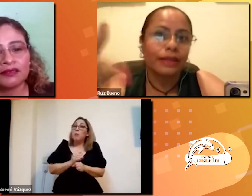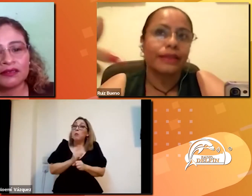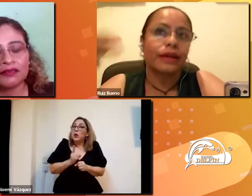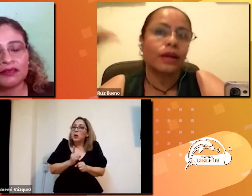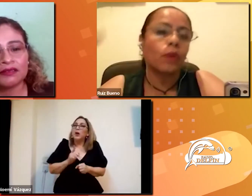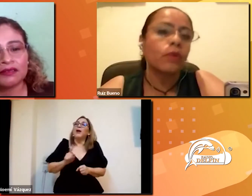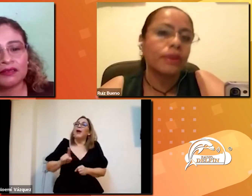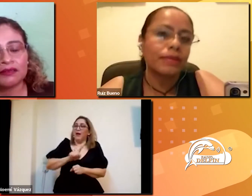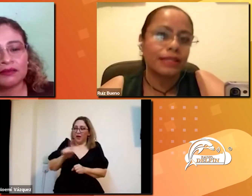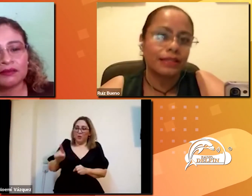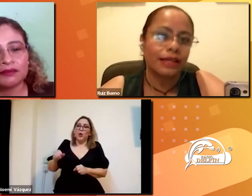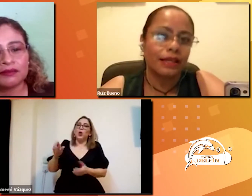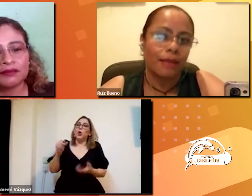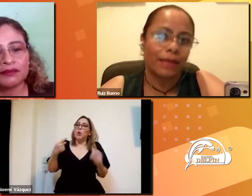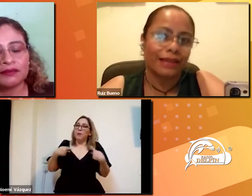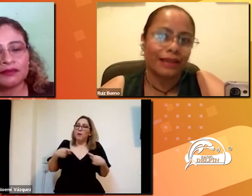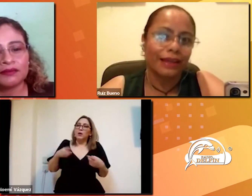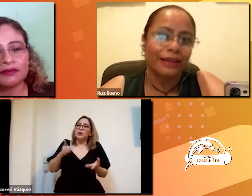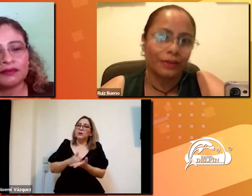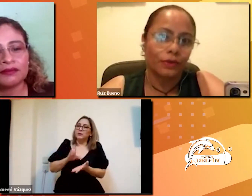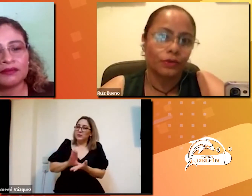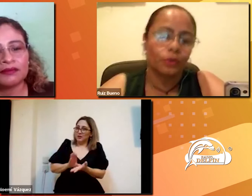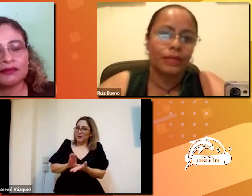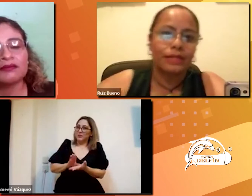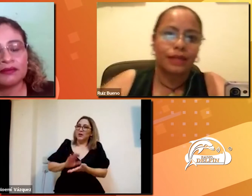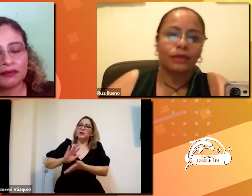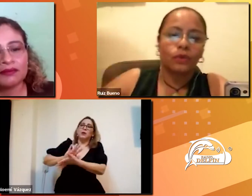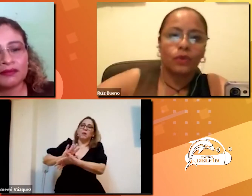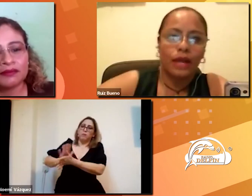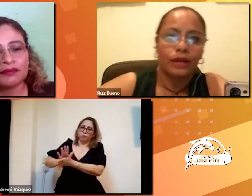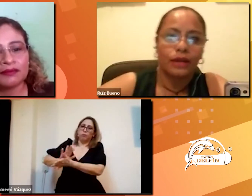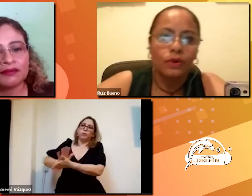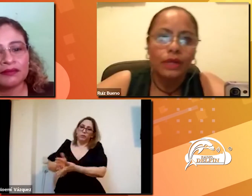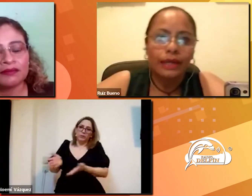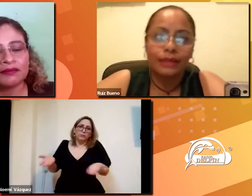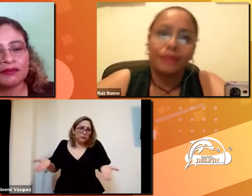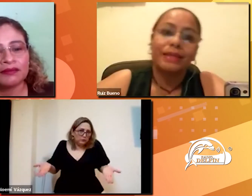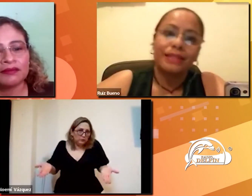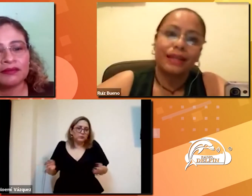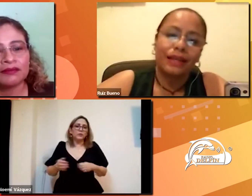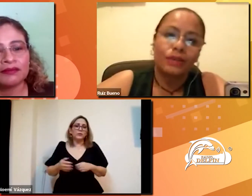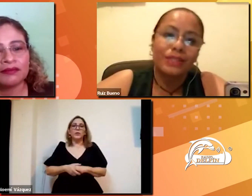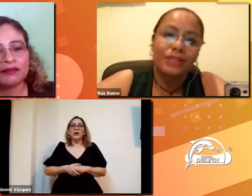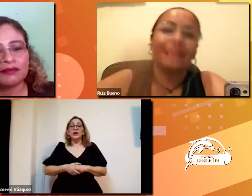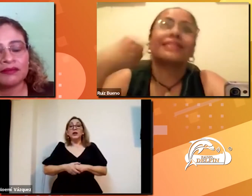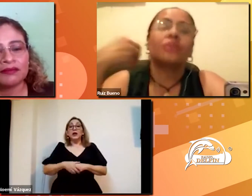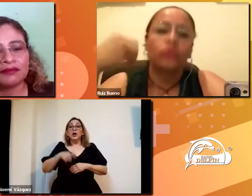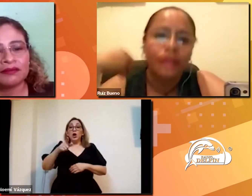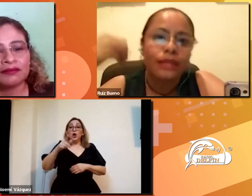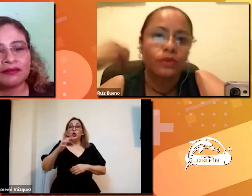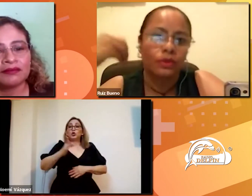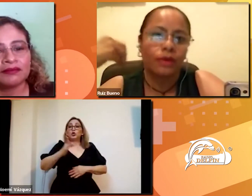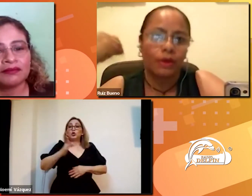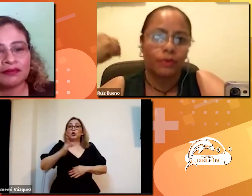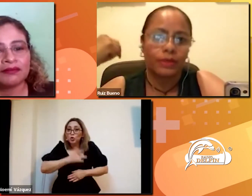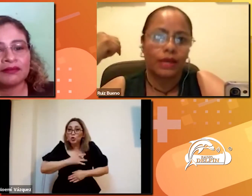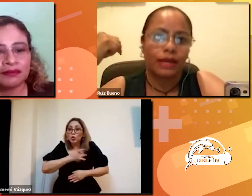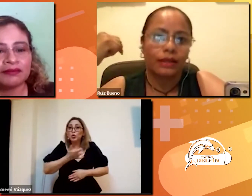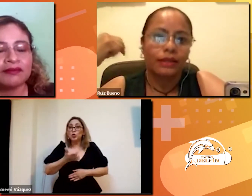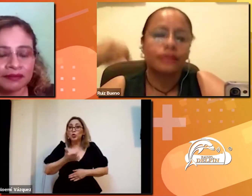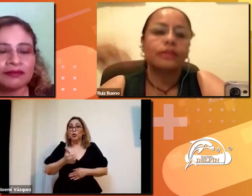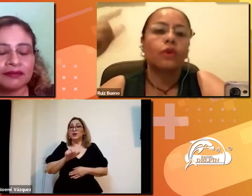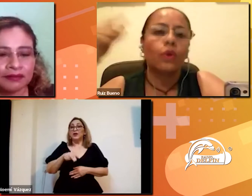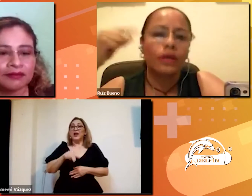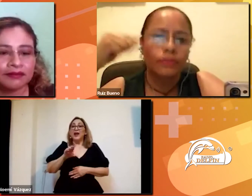muy grande de cómo debes de ser. Y aparte, ¿no? Tú vienes cargando con algo que te va a estar generando ansiedad si no tienes un trabajo